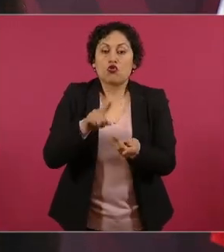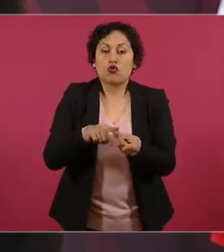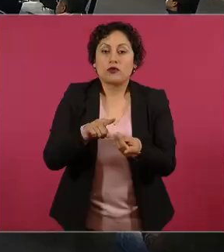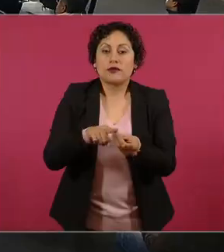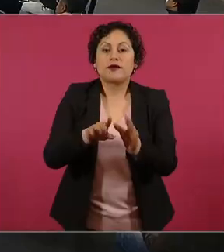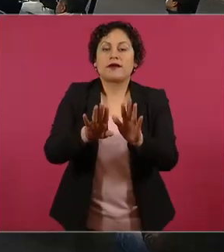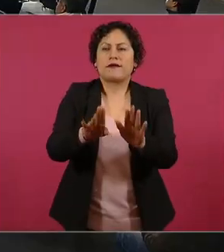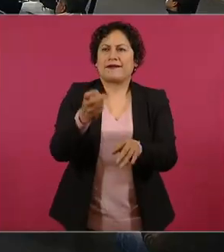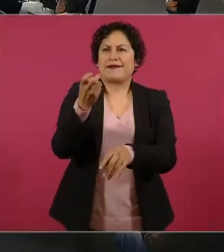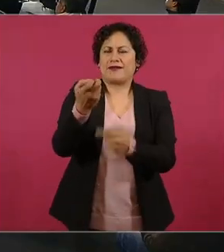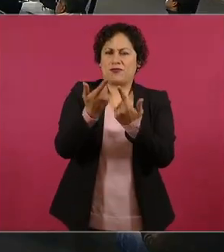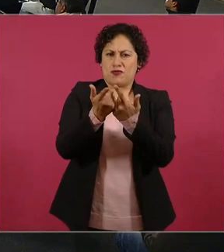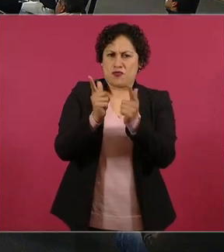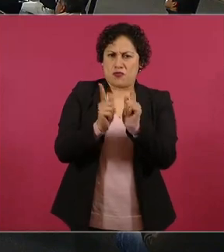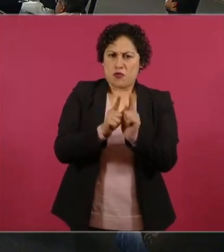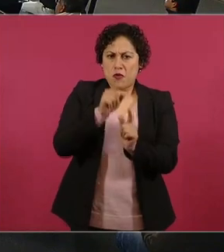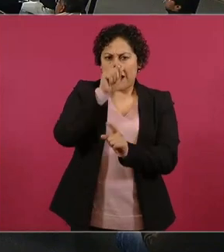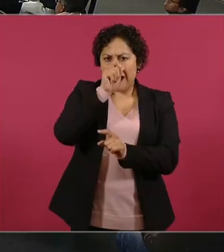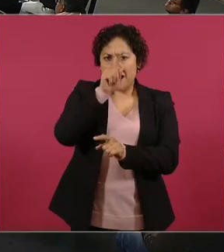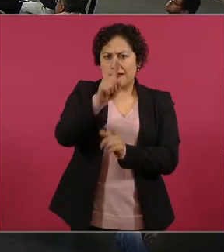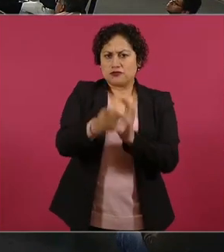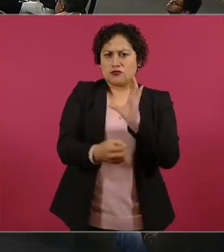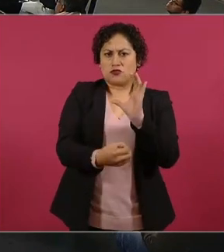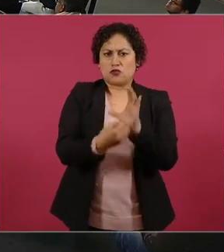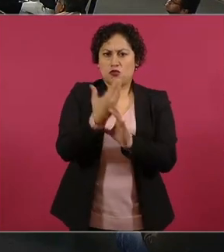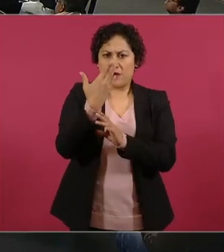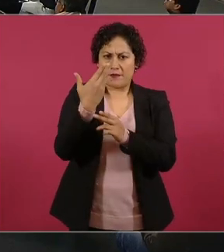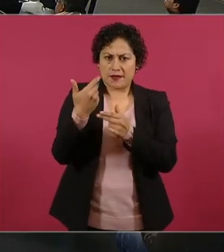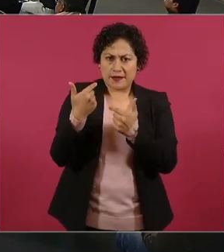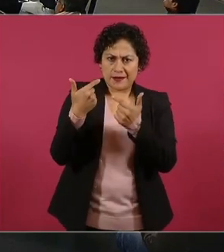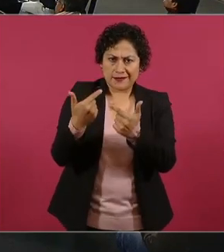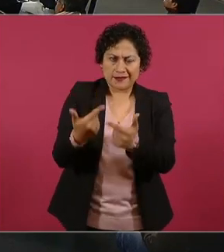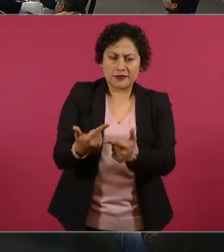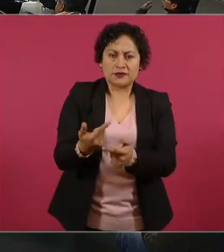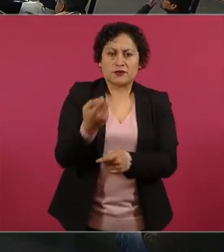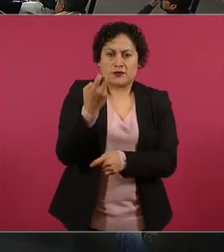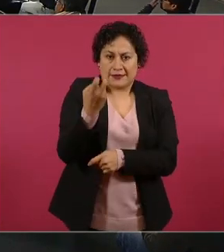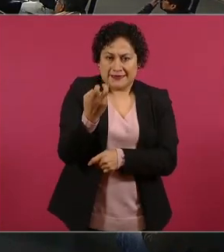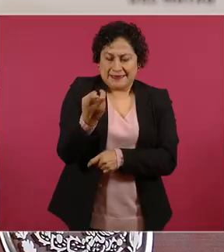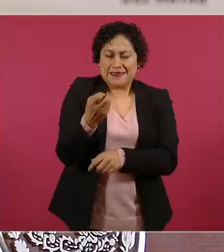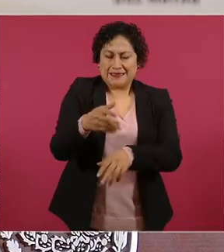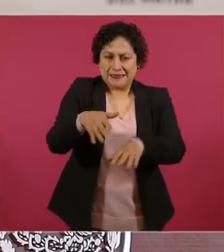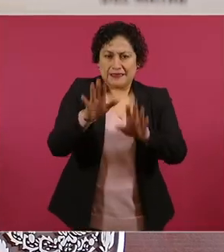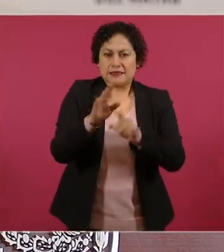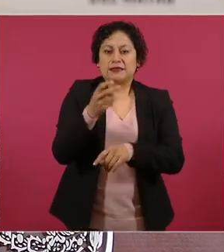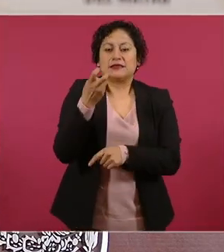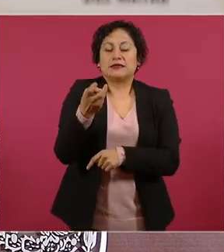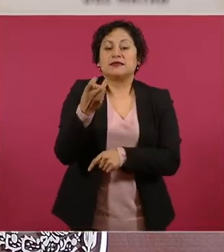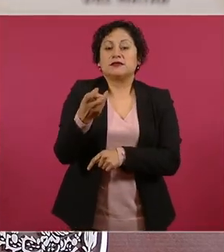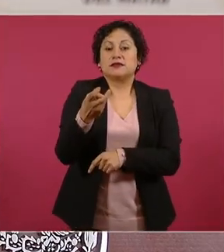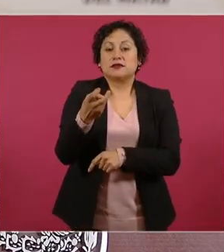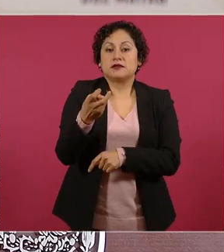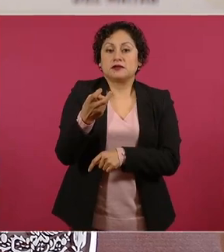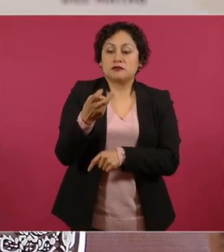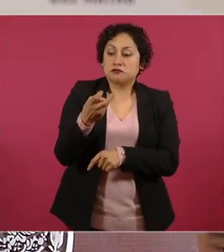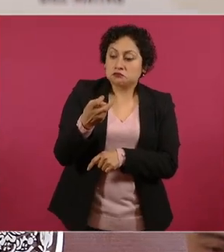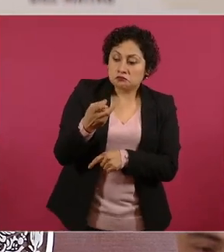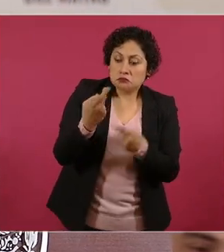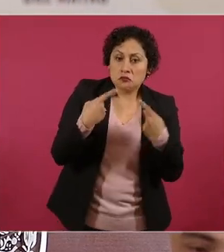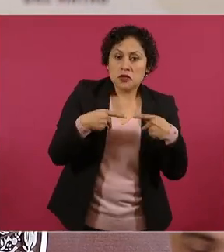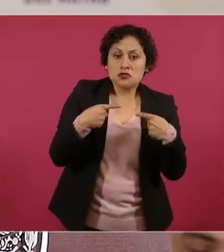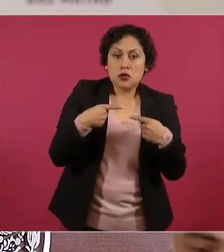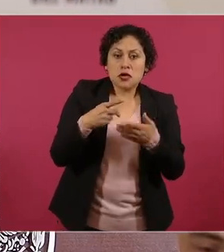Generación. Bueno, resulta que hay menos consumo y menos homicidios por lo mismo.